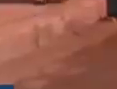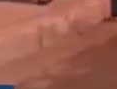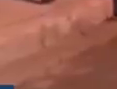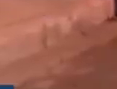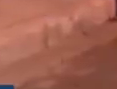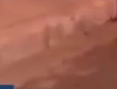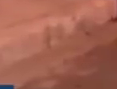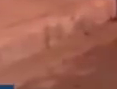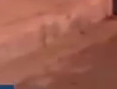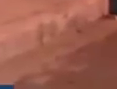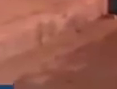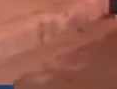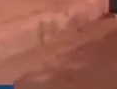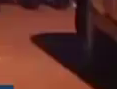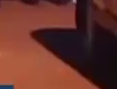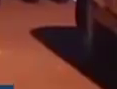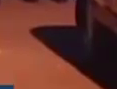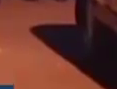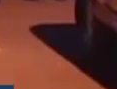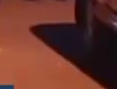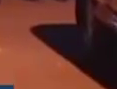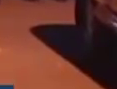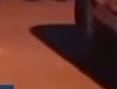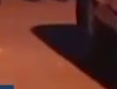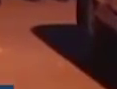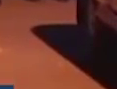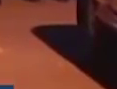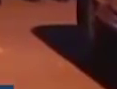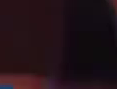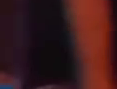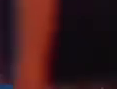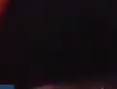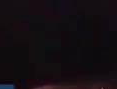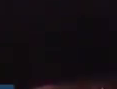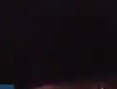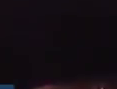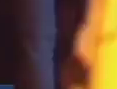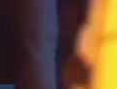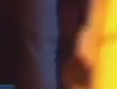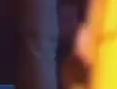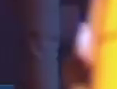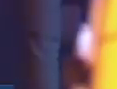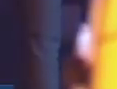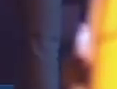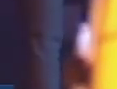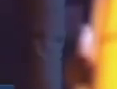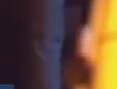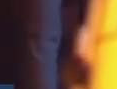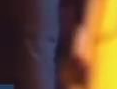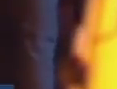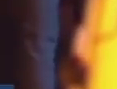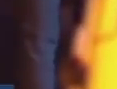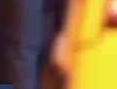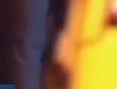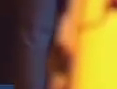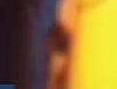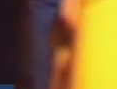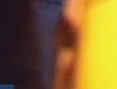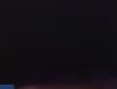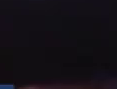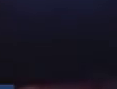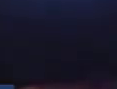Asesinan con varios impactos de bala a un hombre en su vehículo. La información aquí en La Noticia en la Comunidad.